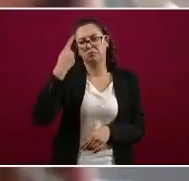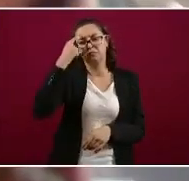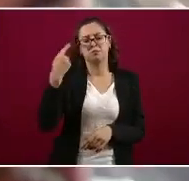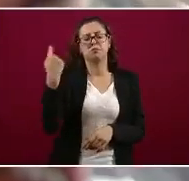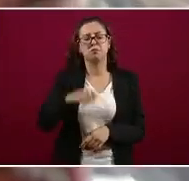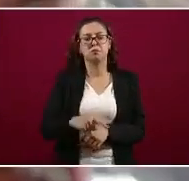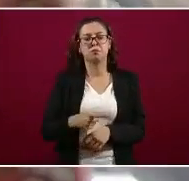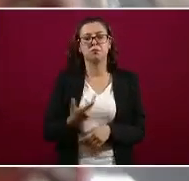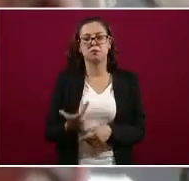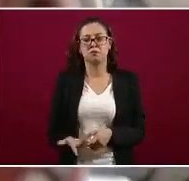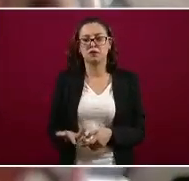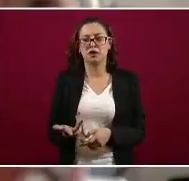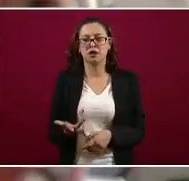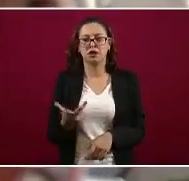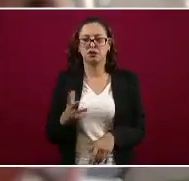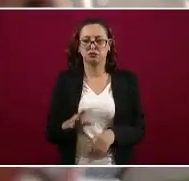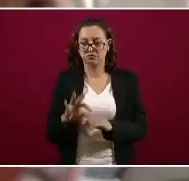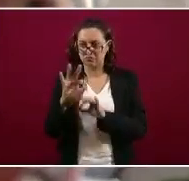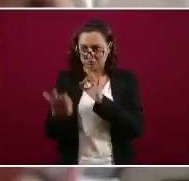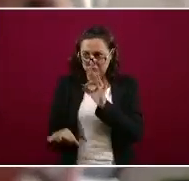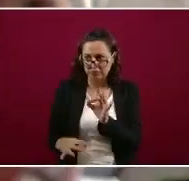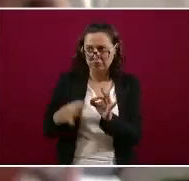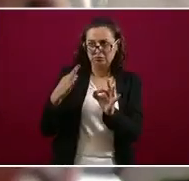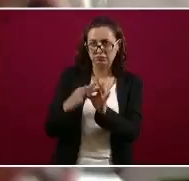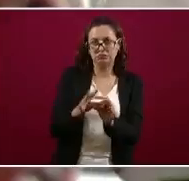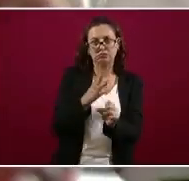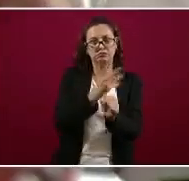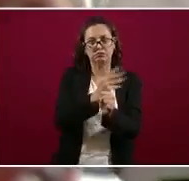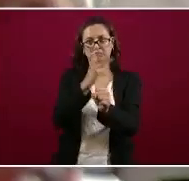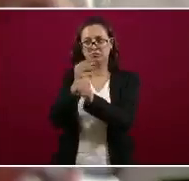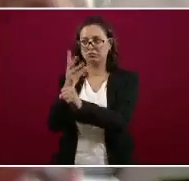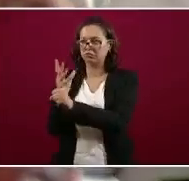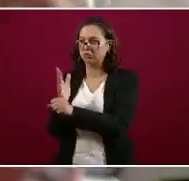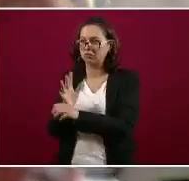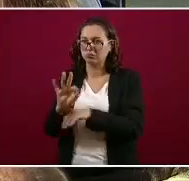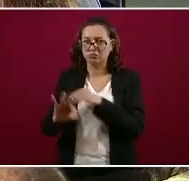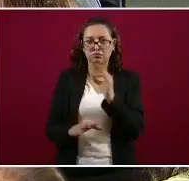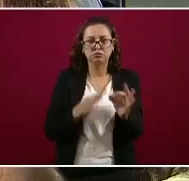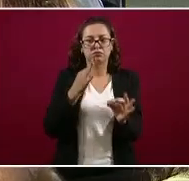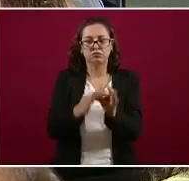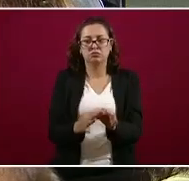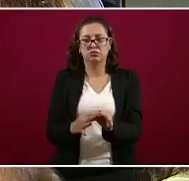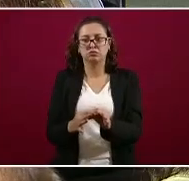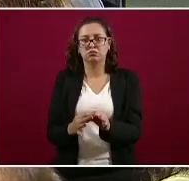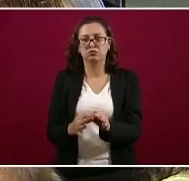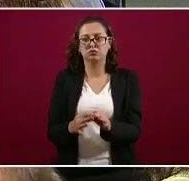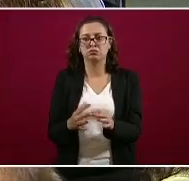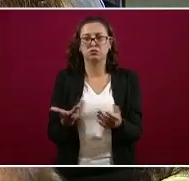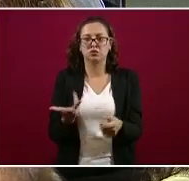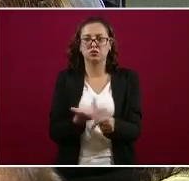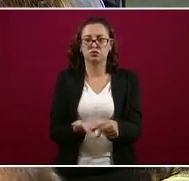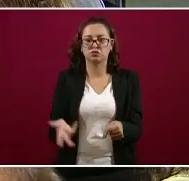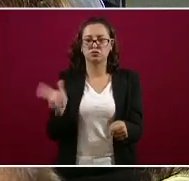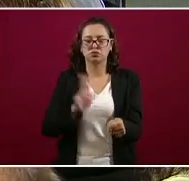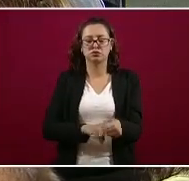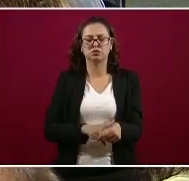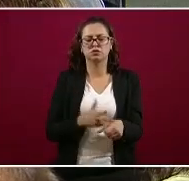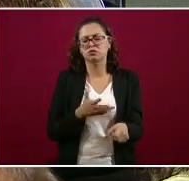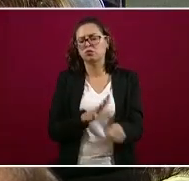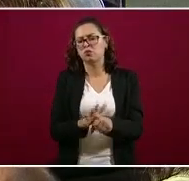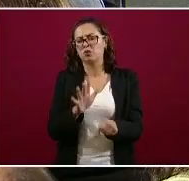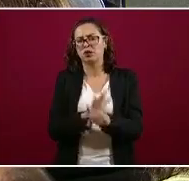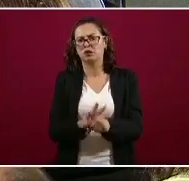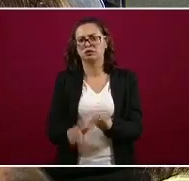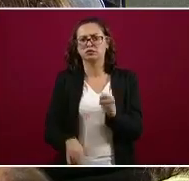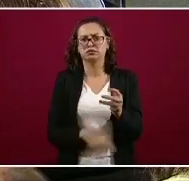llevar para que se concluyan esos centros de esas clínicas esos hospitales y